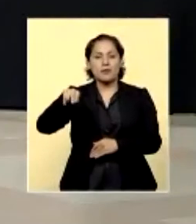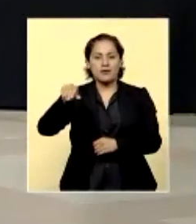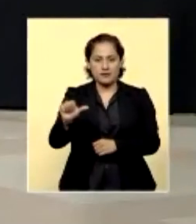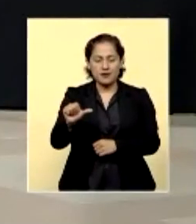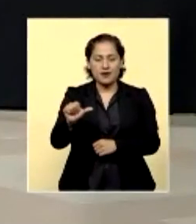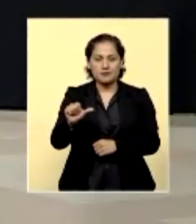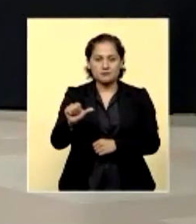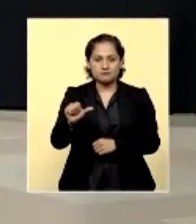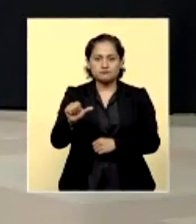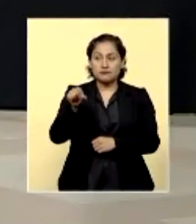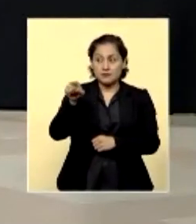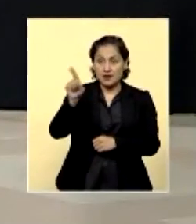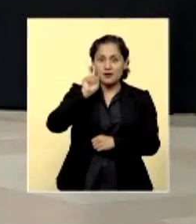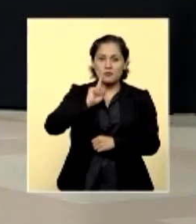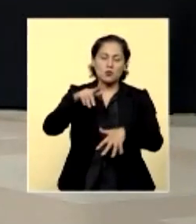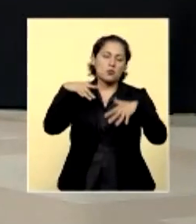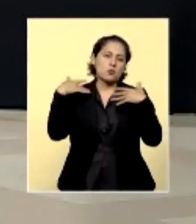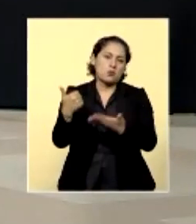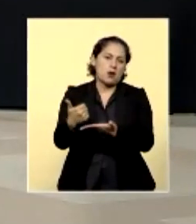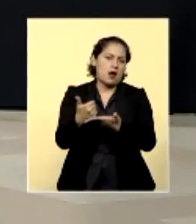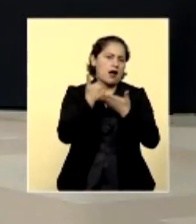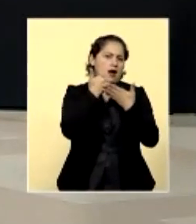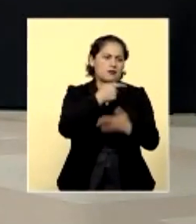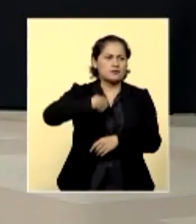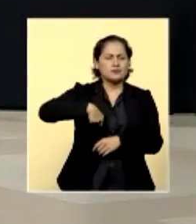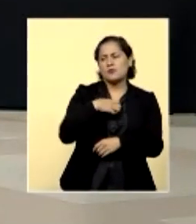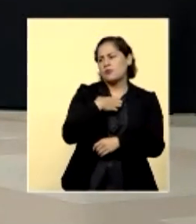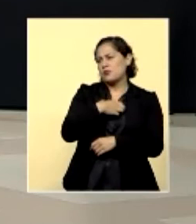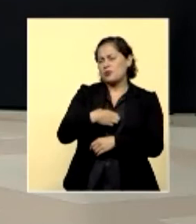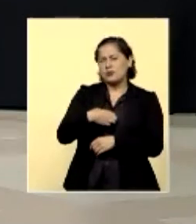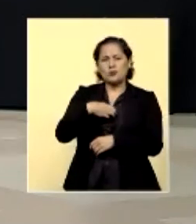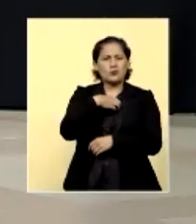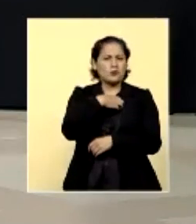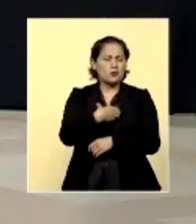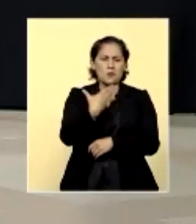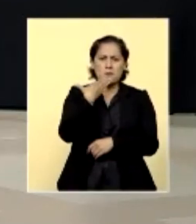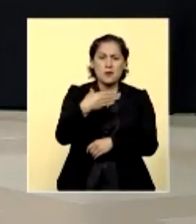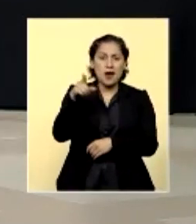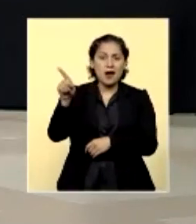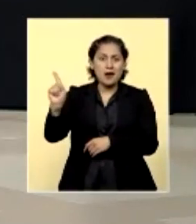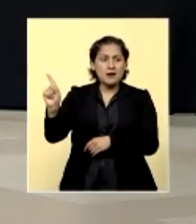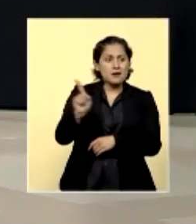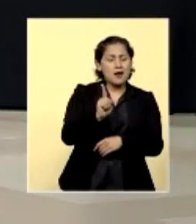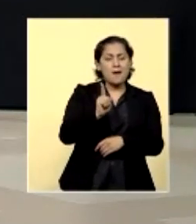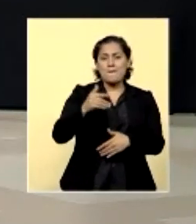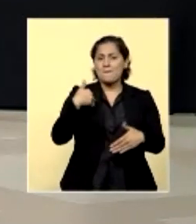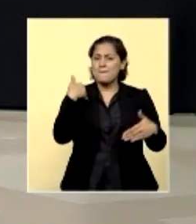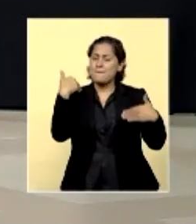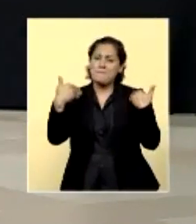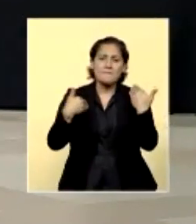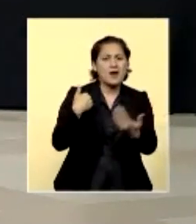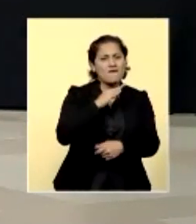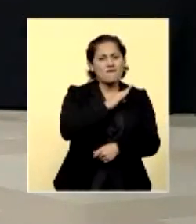todos. Que también nos encantó a todos. Que trouxe felicidad. Que nos trajo felicidad adicional a